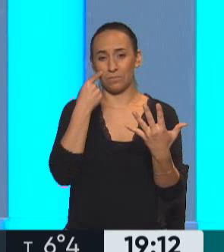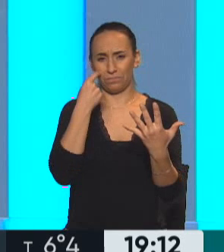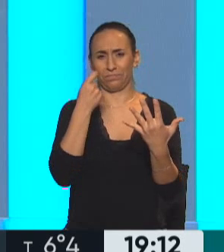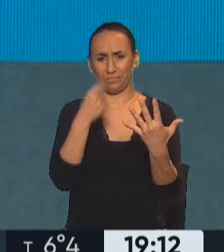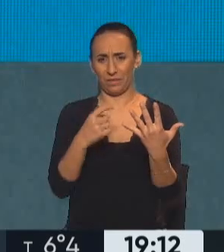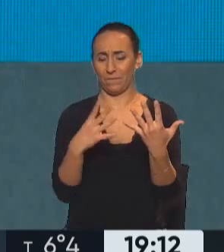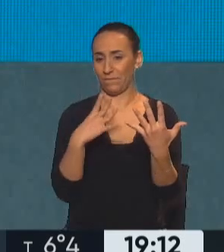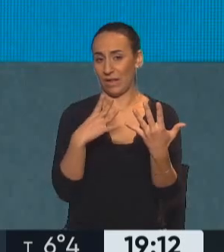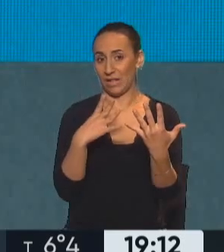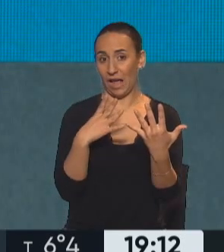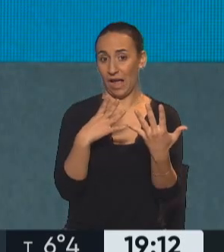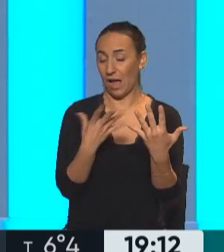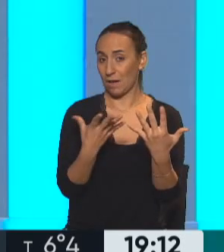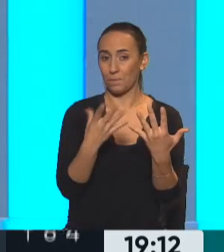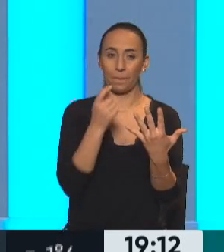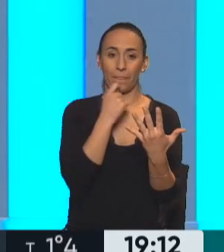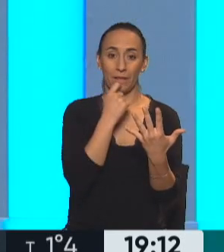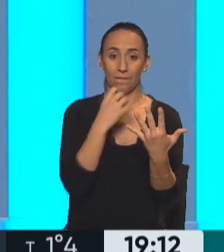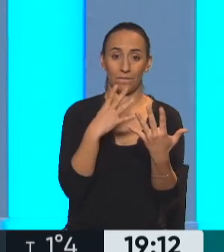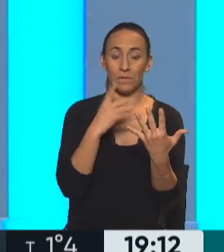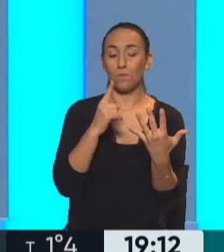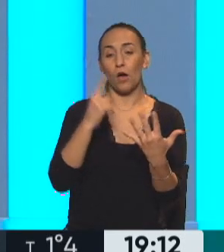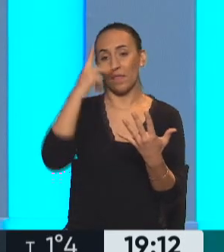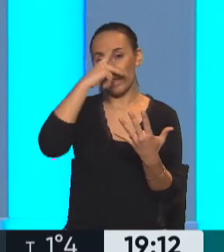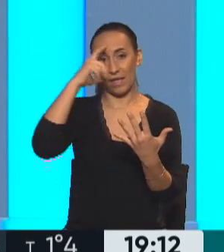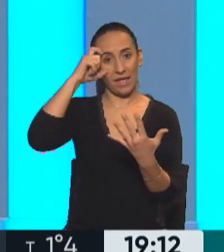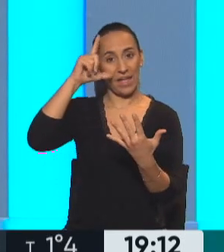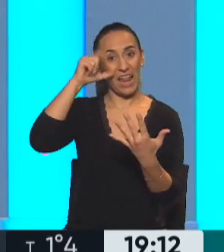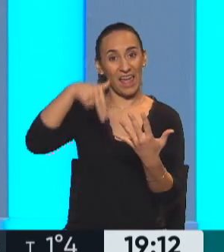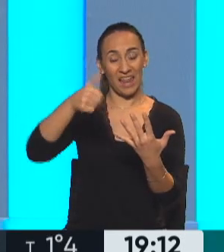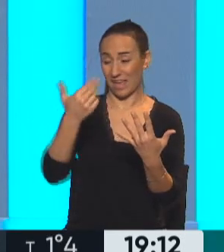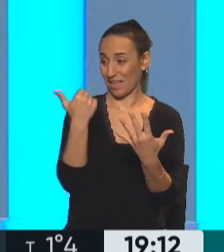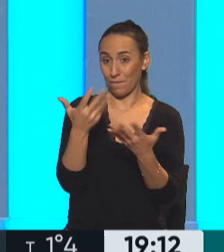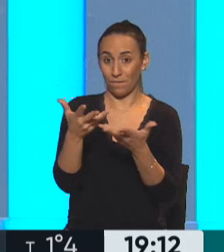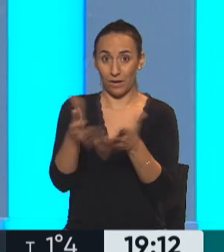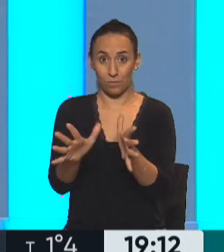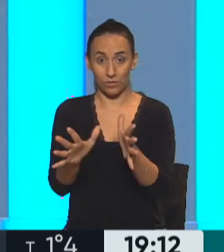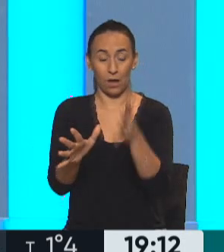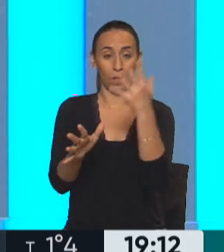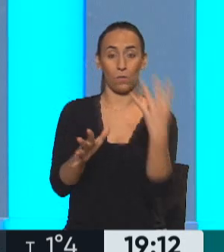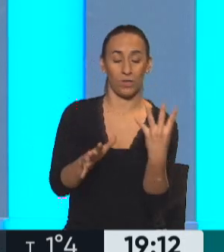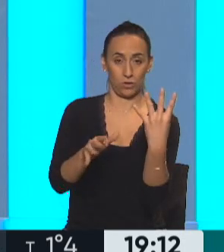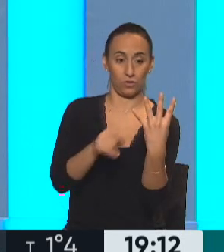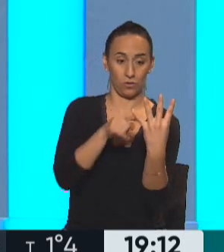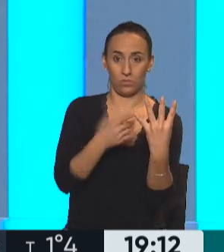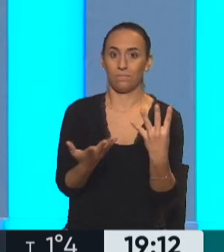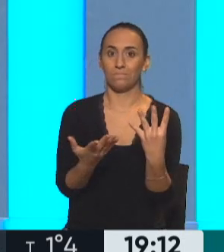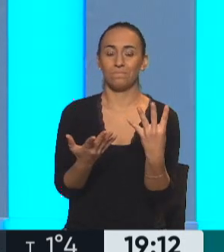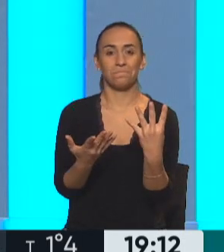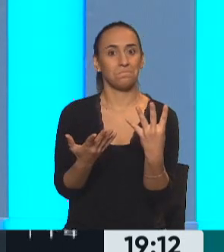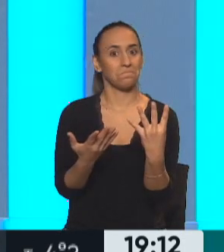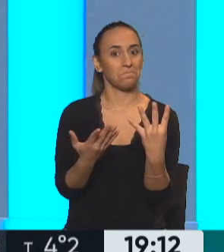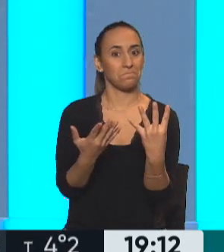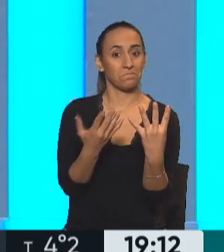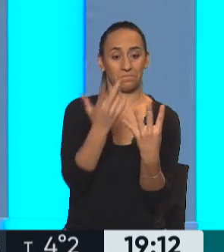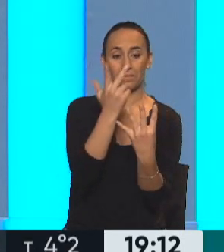alguien, como en este caso la renuncia de Elena Hayton, dejó a 4 y tienen tan solo una mayoría